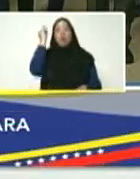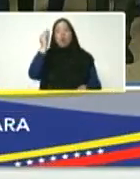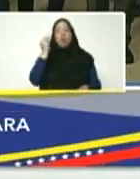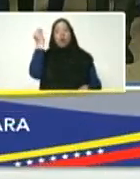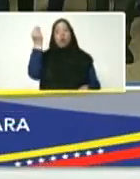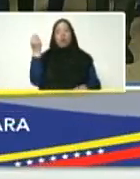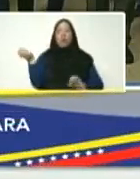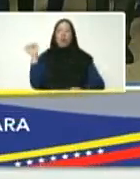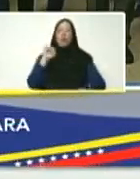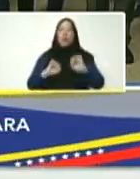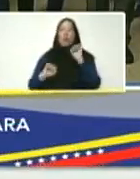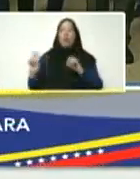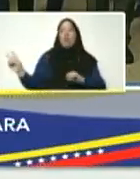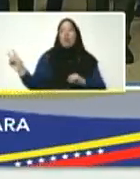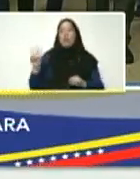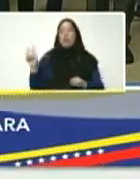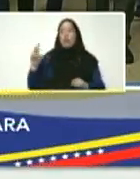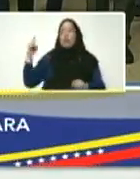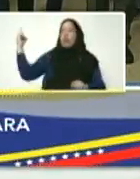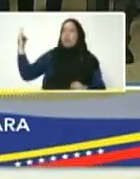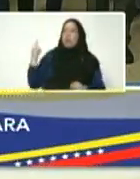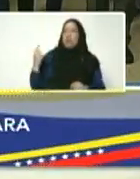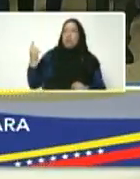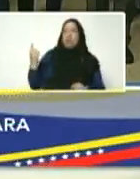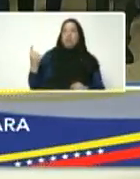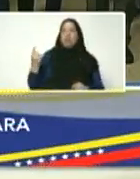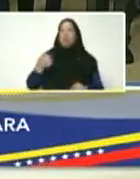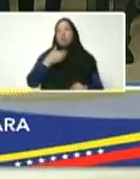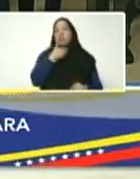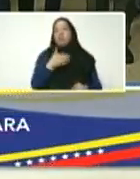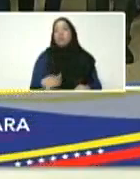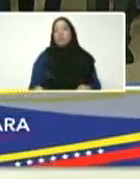negativa contra Venezuela. La vamos derrotando.